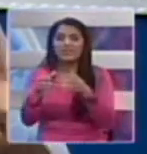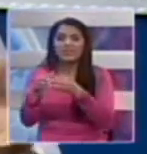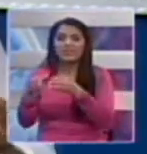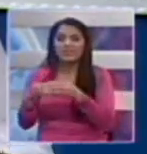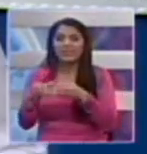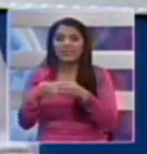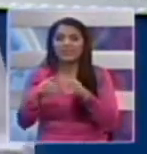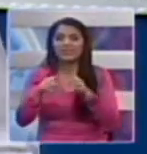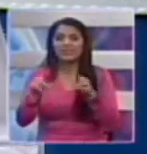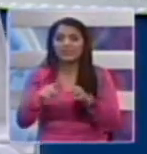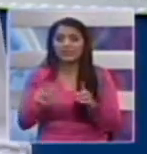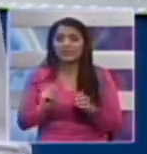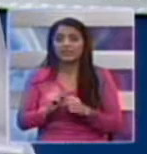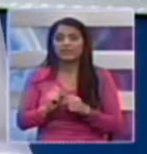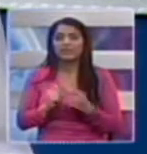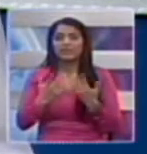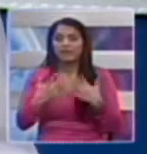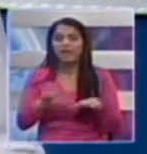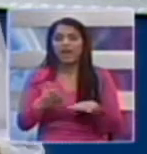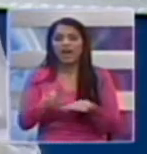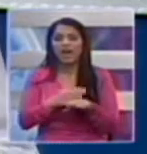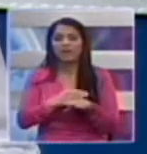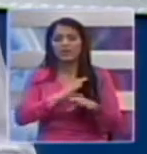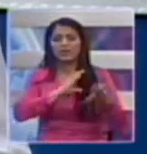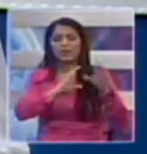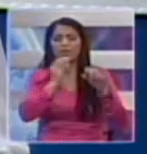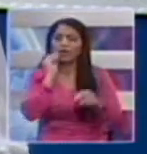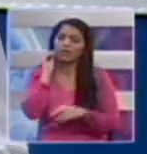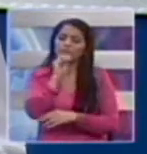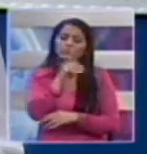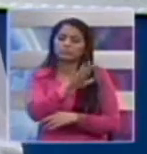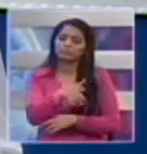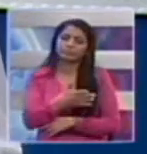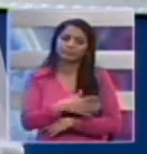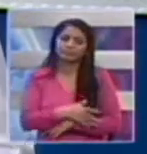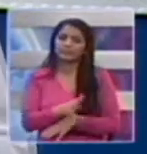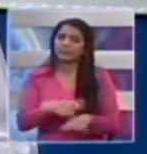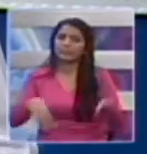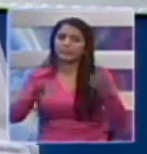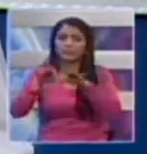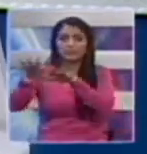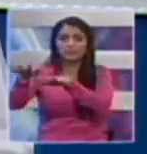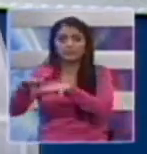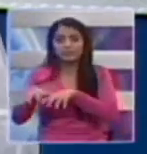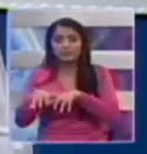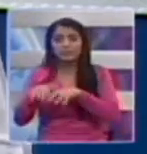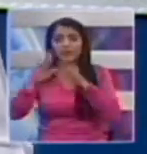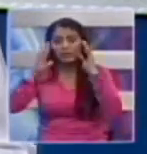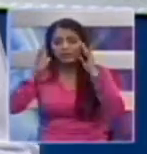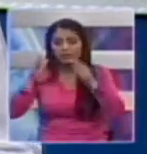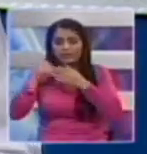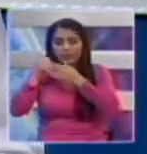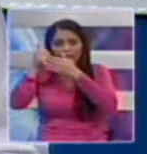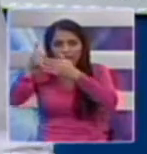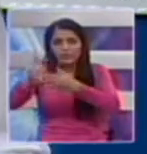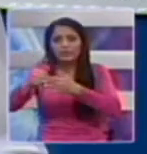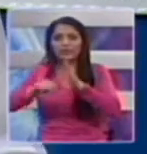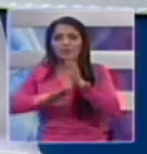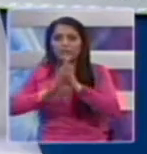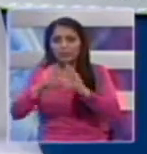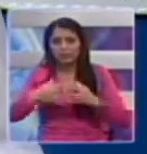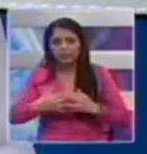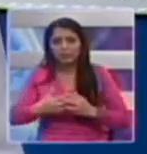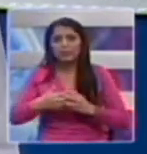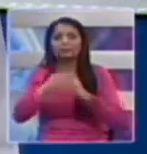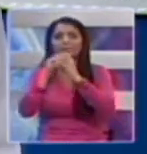demás gremios productivos, que ya hablamos de la importancia que tiene el sector agropecuario y la importancia de reactivar